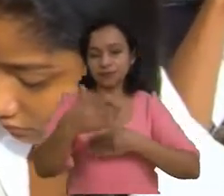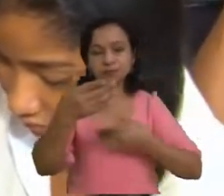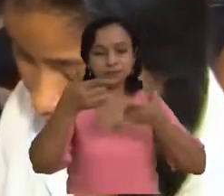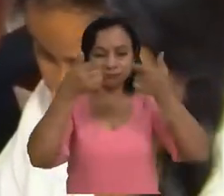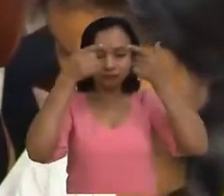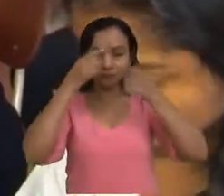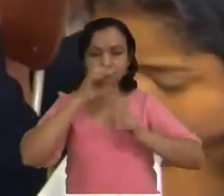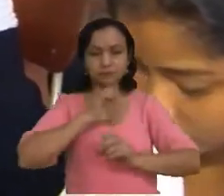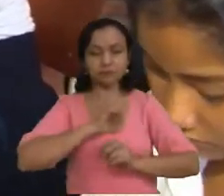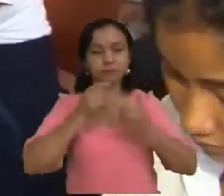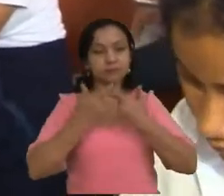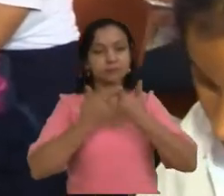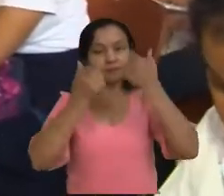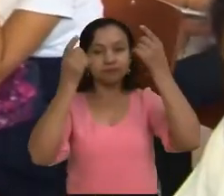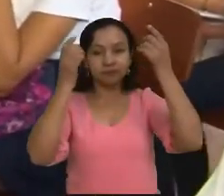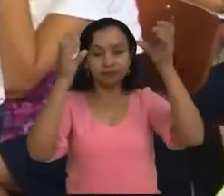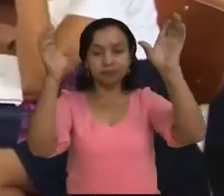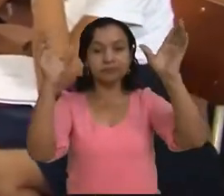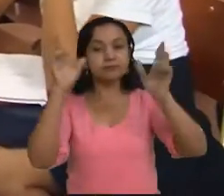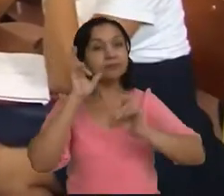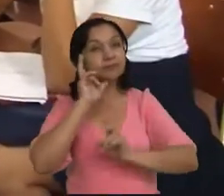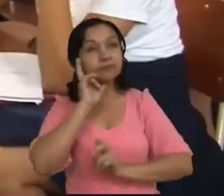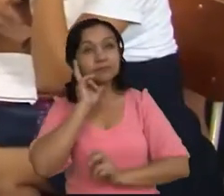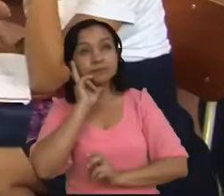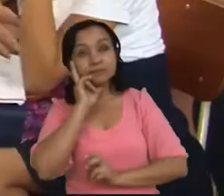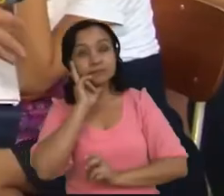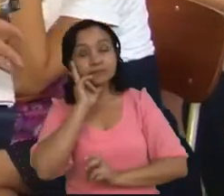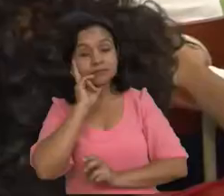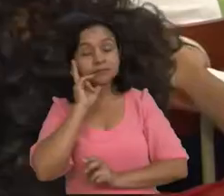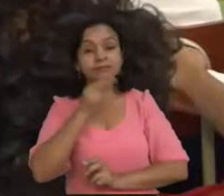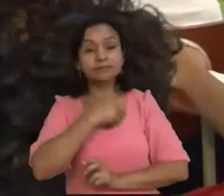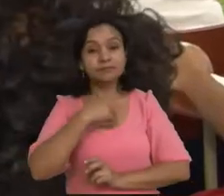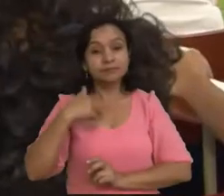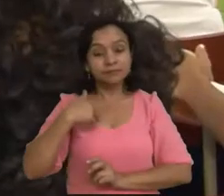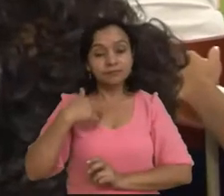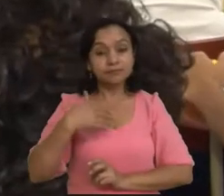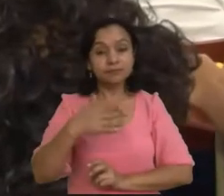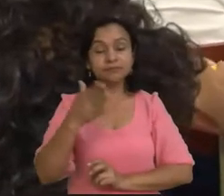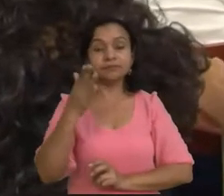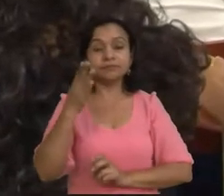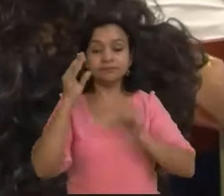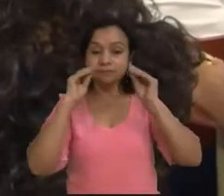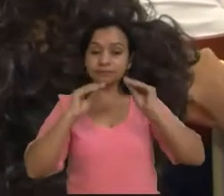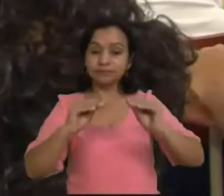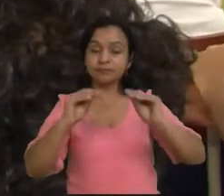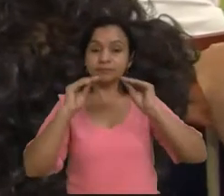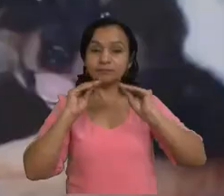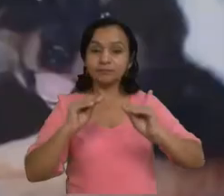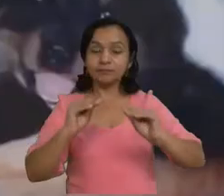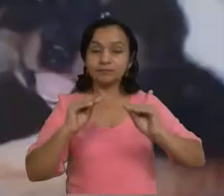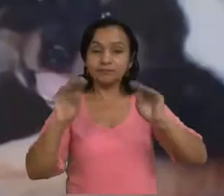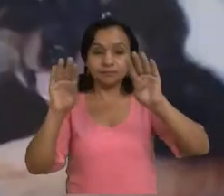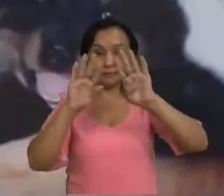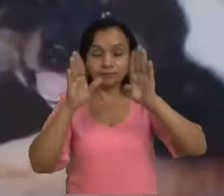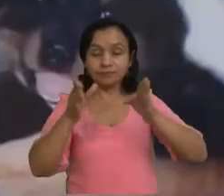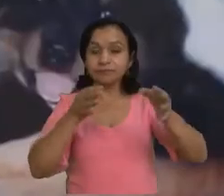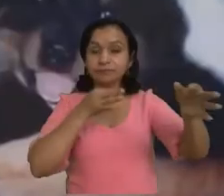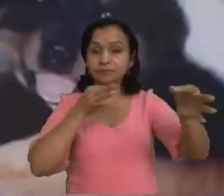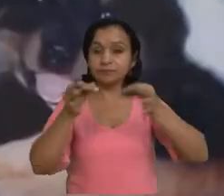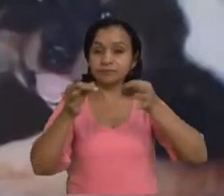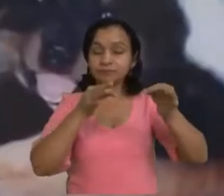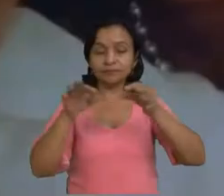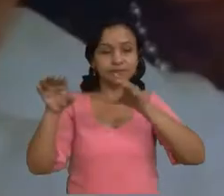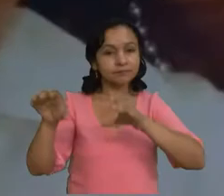de la Independencia Cultural Rubén Darío por su vocación al servicio de la educación. La compañera anunció también un acto